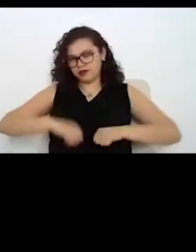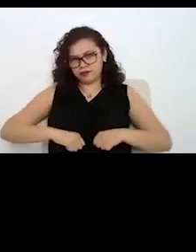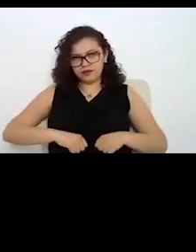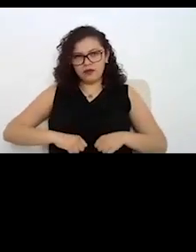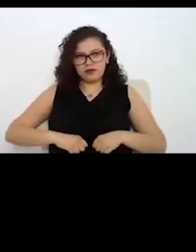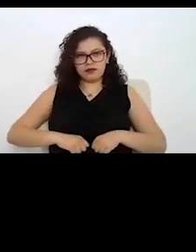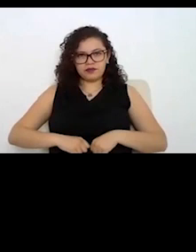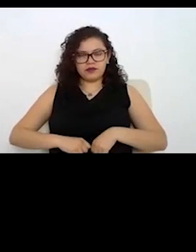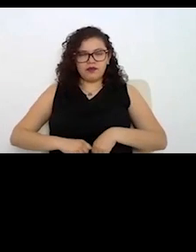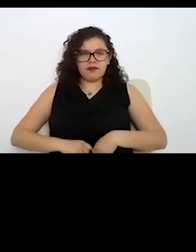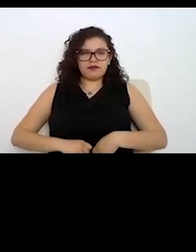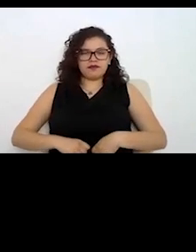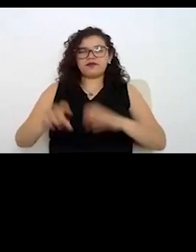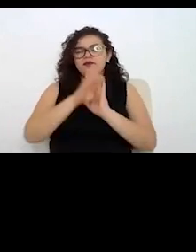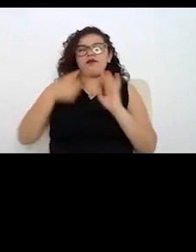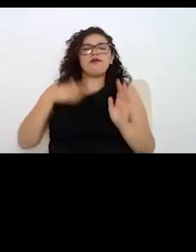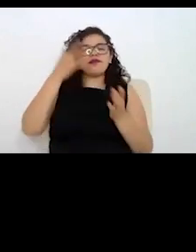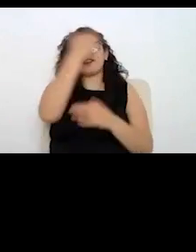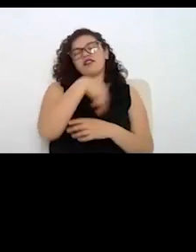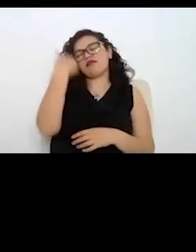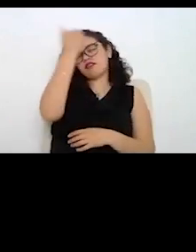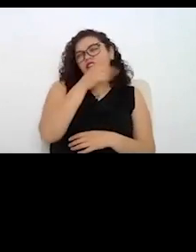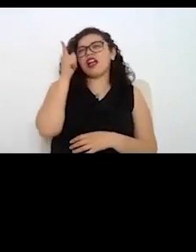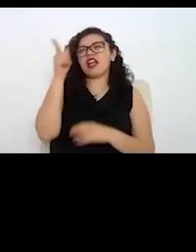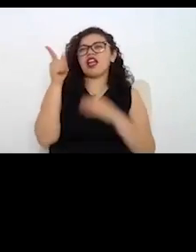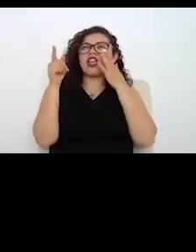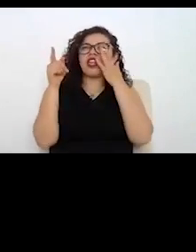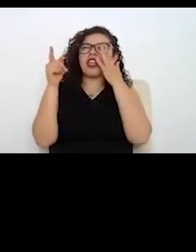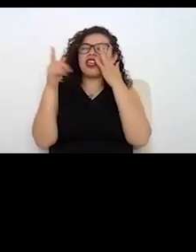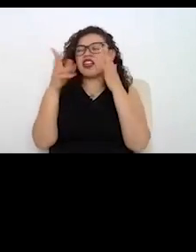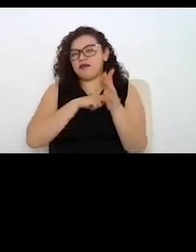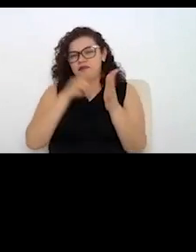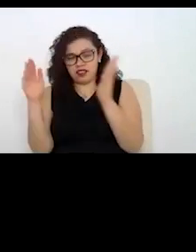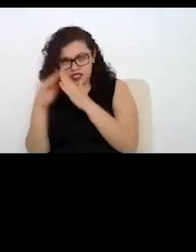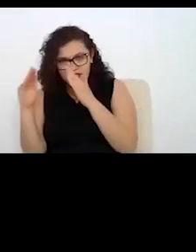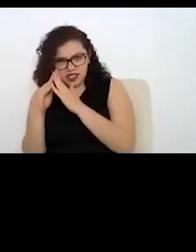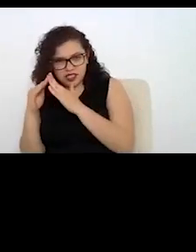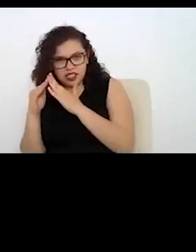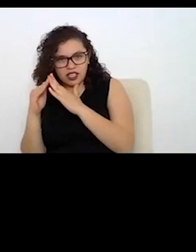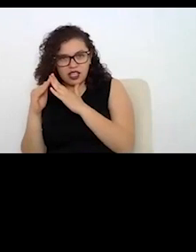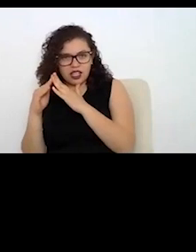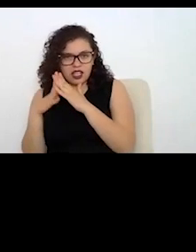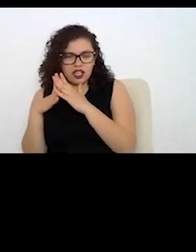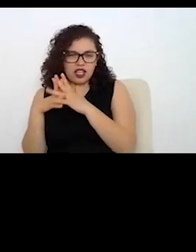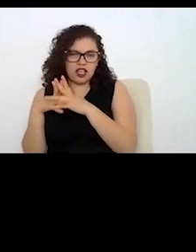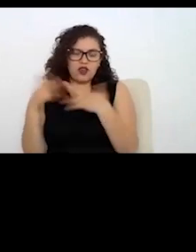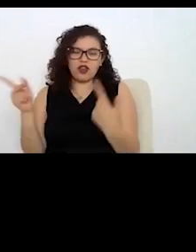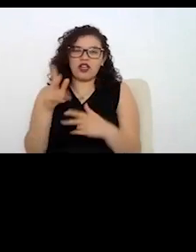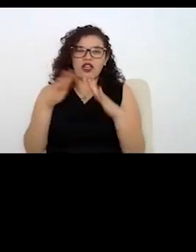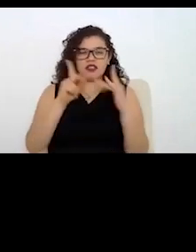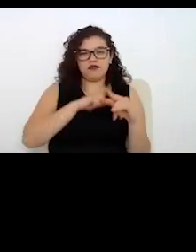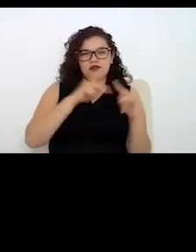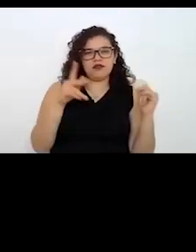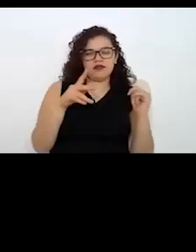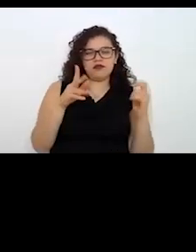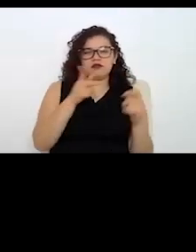es decir, voy a realizar mi modalidad híbrida en mi casa o en casa de mis papás o en mi casa de campo o lo que